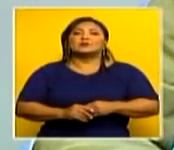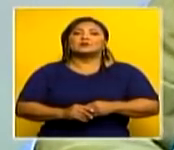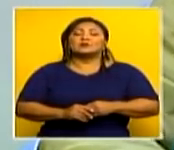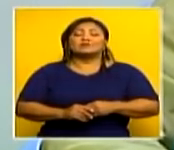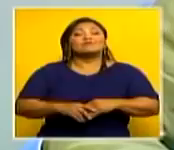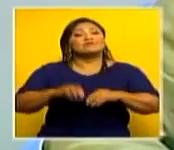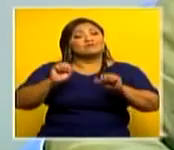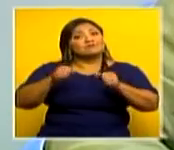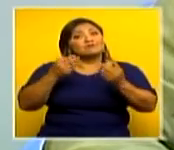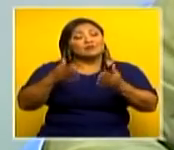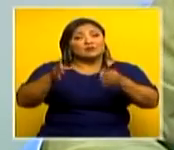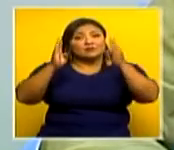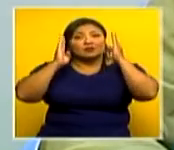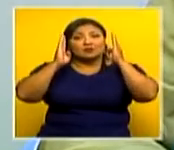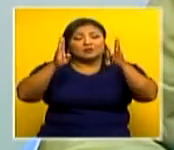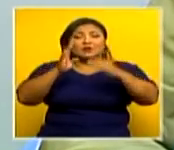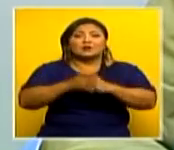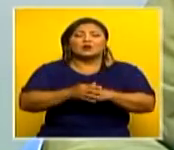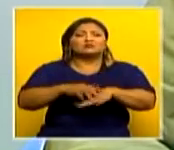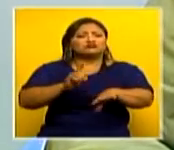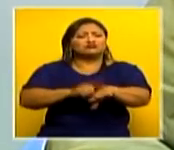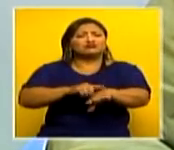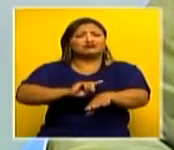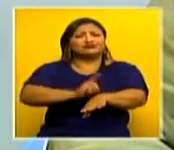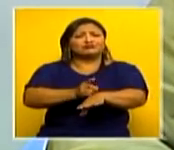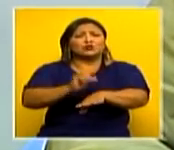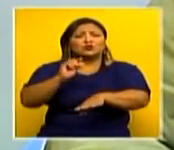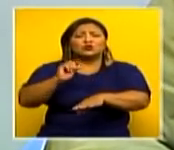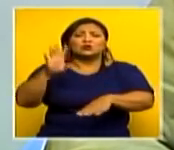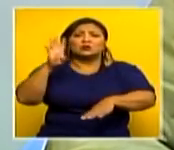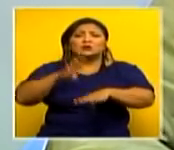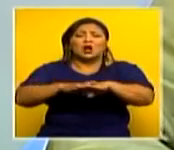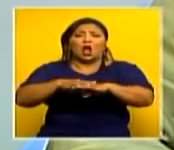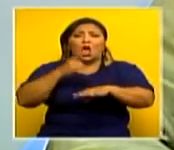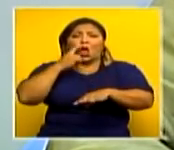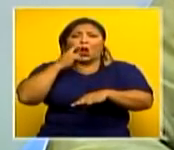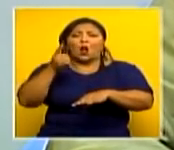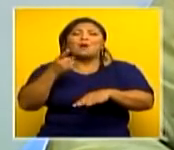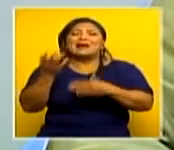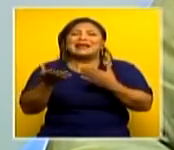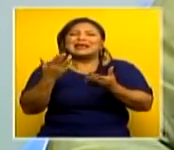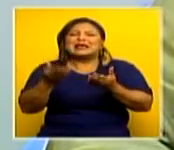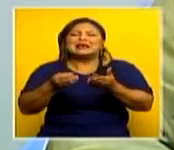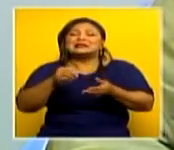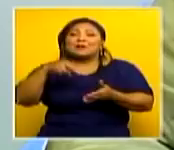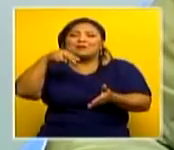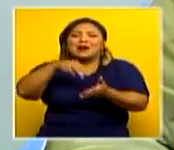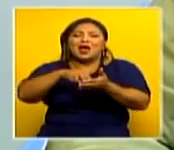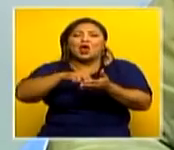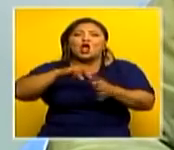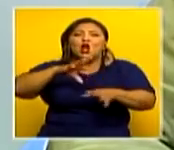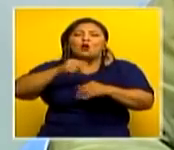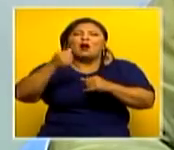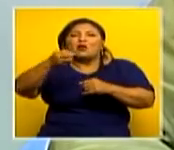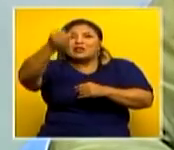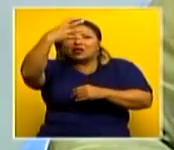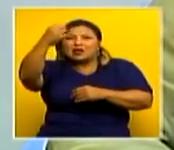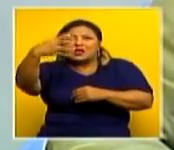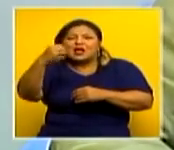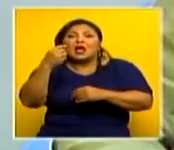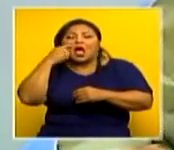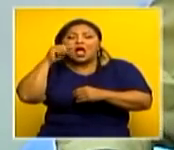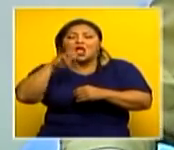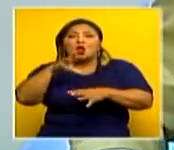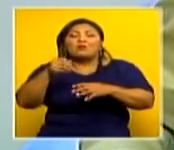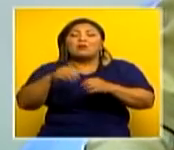Así es, mucha atención. Hace pocos minutos fue capturado el asaltante de las paradas en semáforos, cuya imagen circulaba en redes